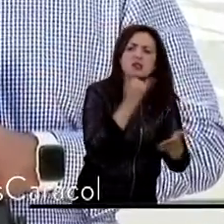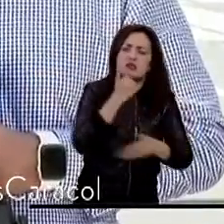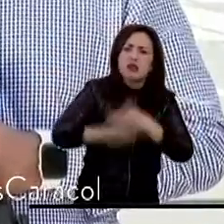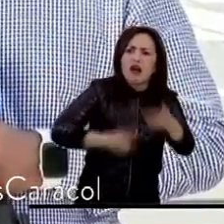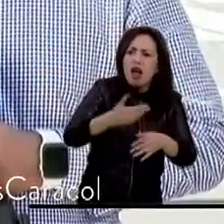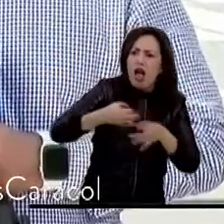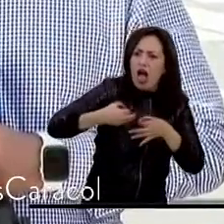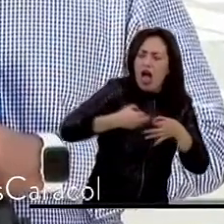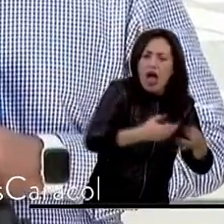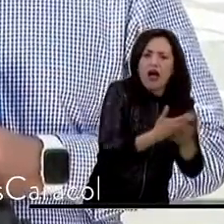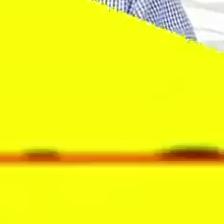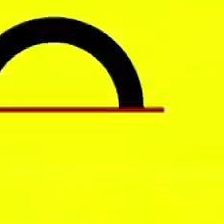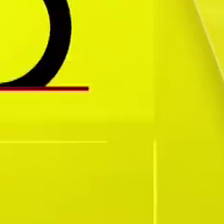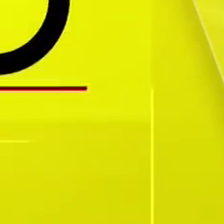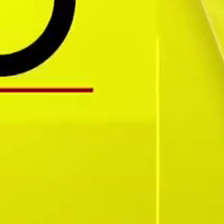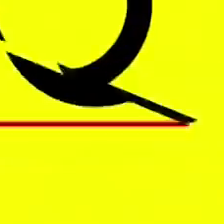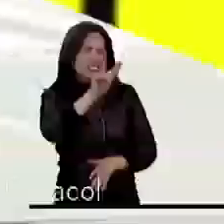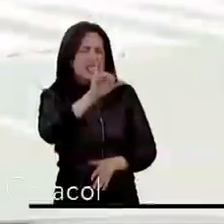el alcalde?